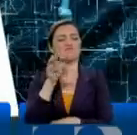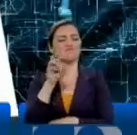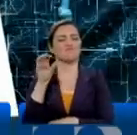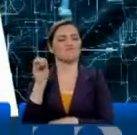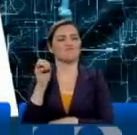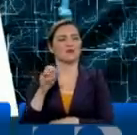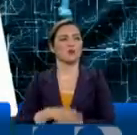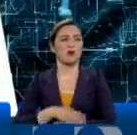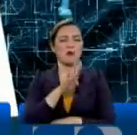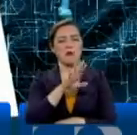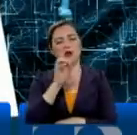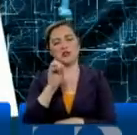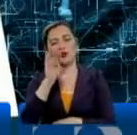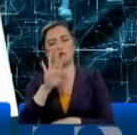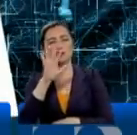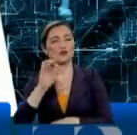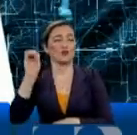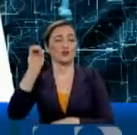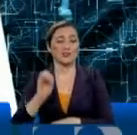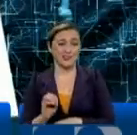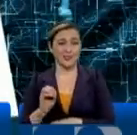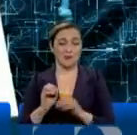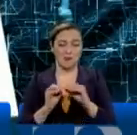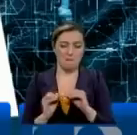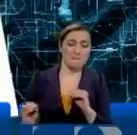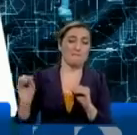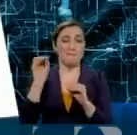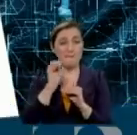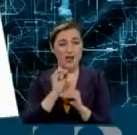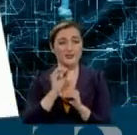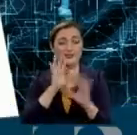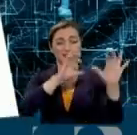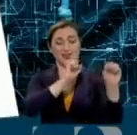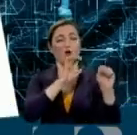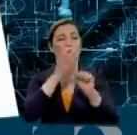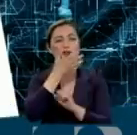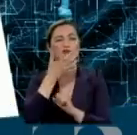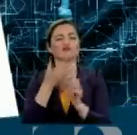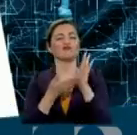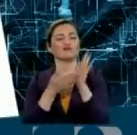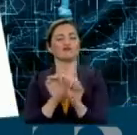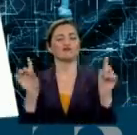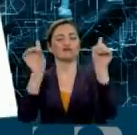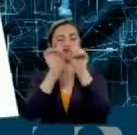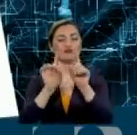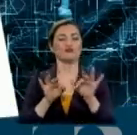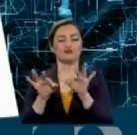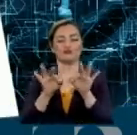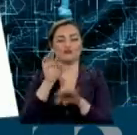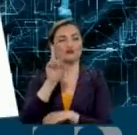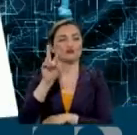ha habido de un 40 al 45% de incremento en secuestros cibernéticos. De estos datos, aclara,